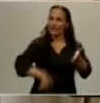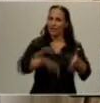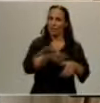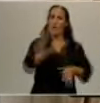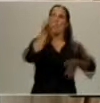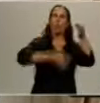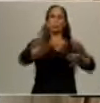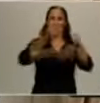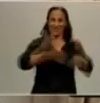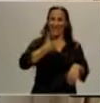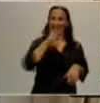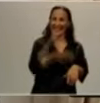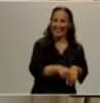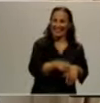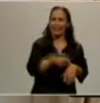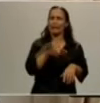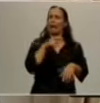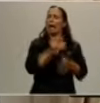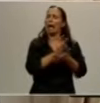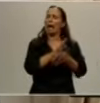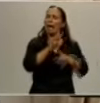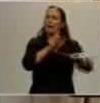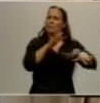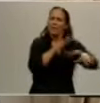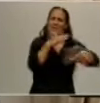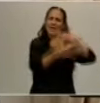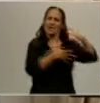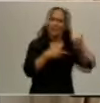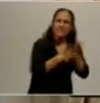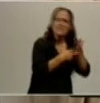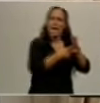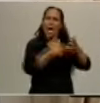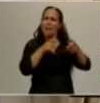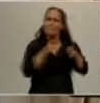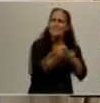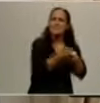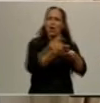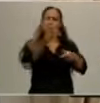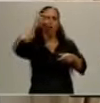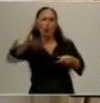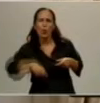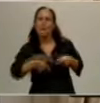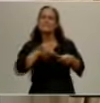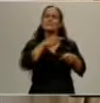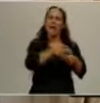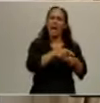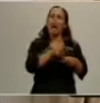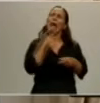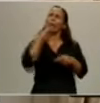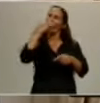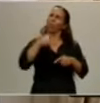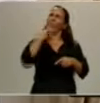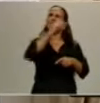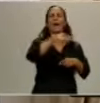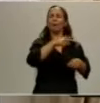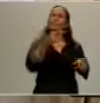argentina, producto de presiones y de movimientos de fiscales, de jueces, lo declara